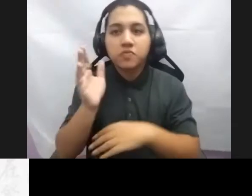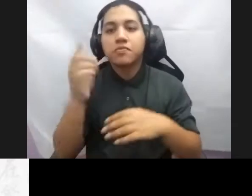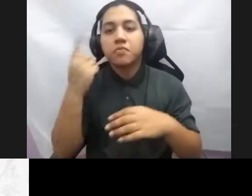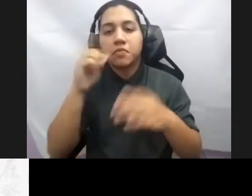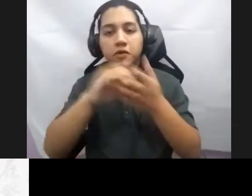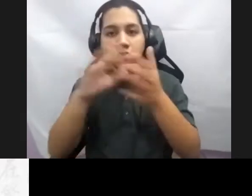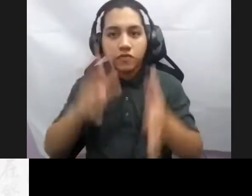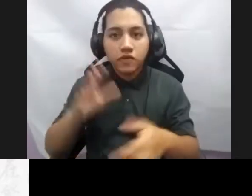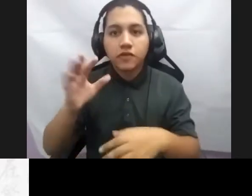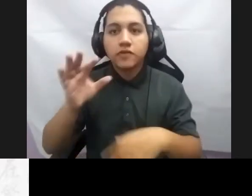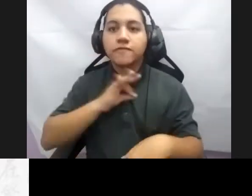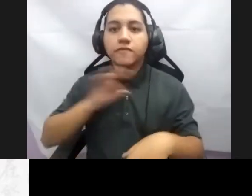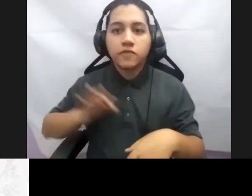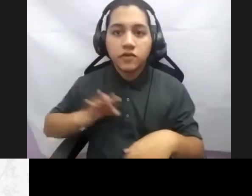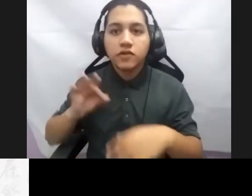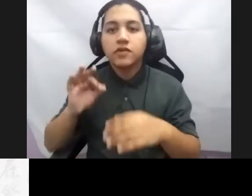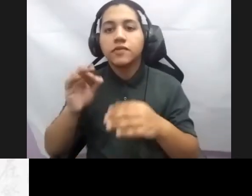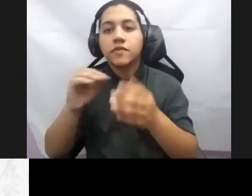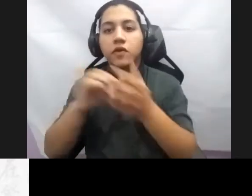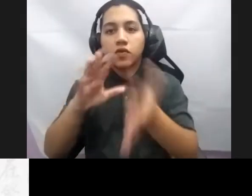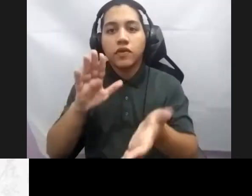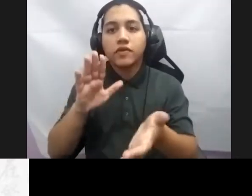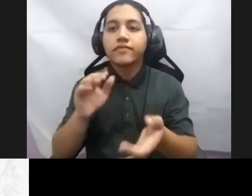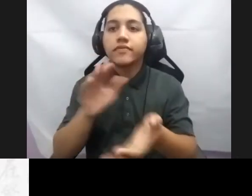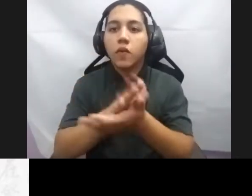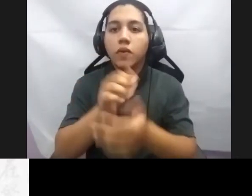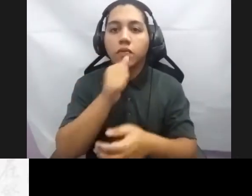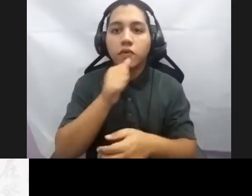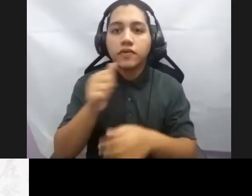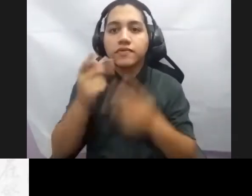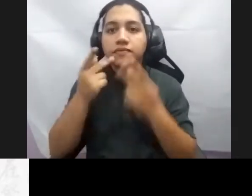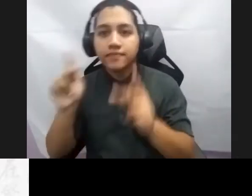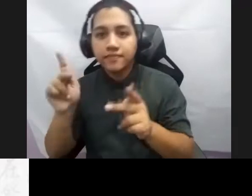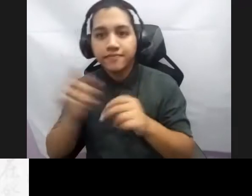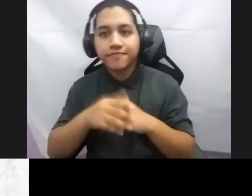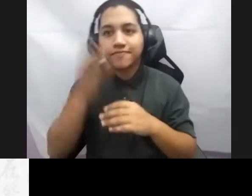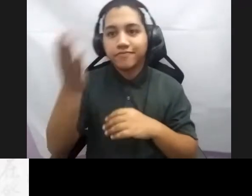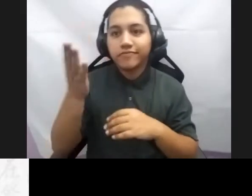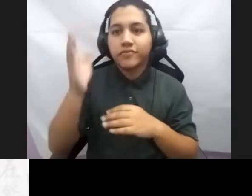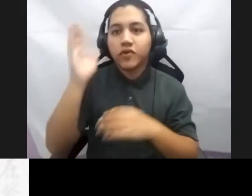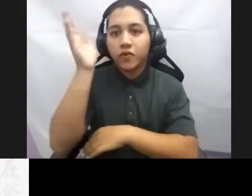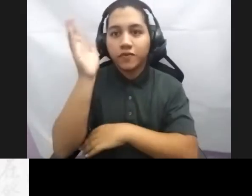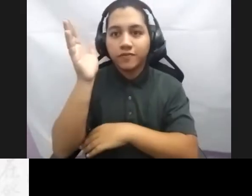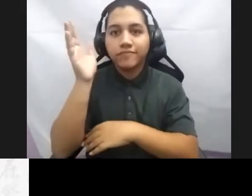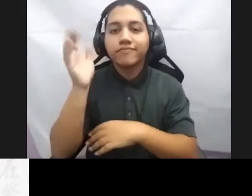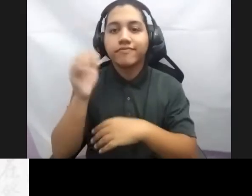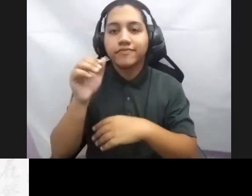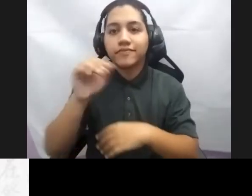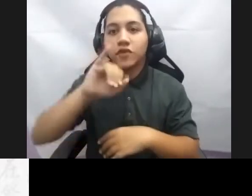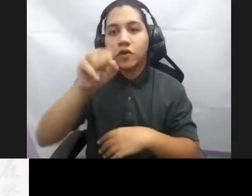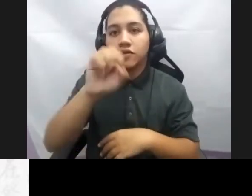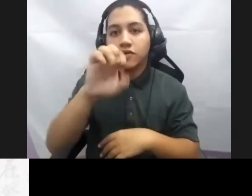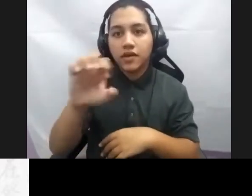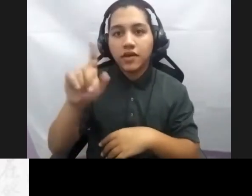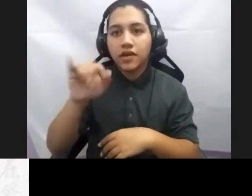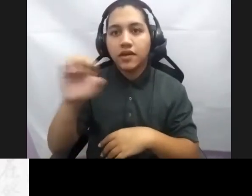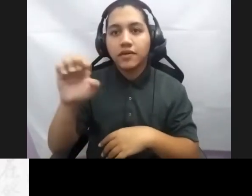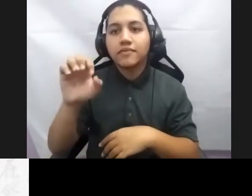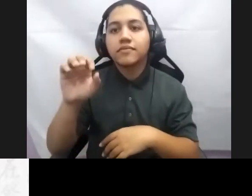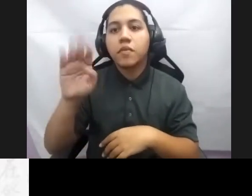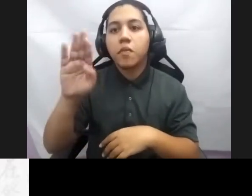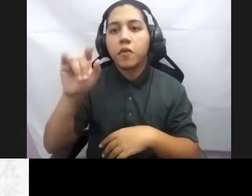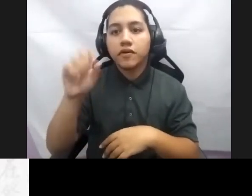escuelas públicas y privadas de Puerto Rico. Con ustedes, el doctor José Lee Borges. Bienvenido,